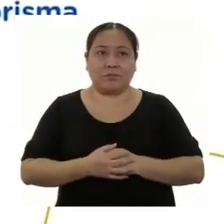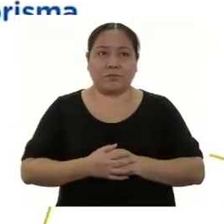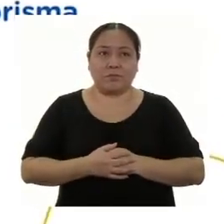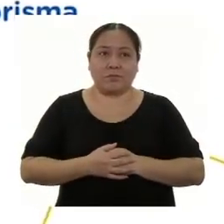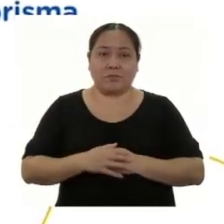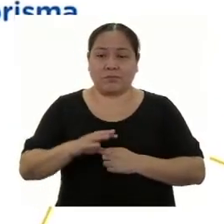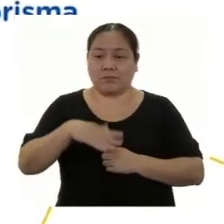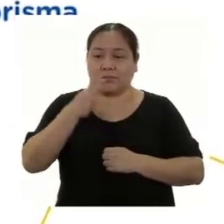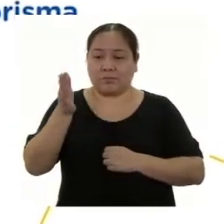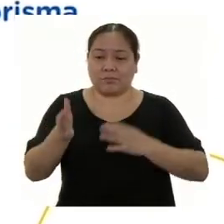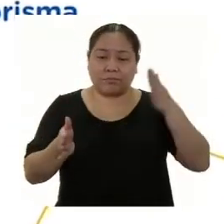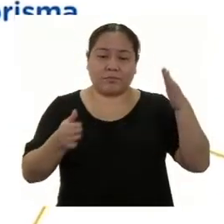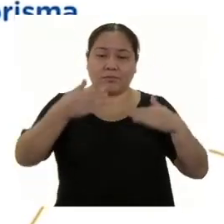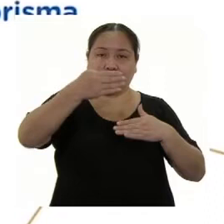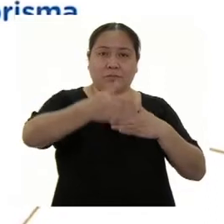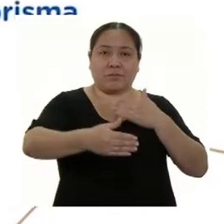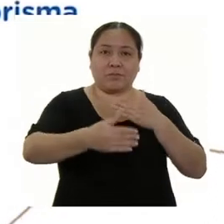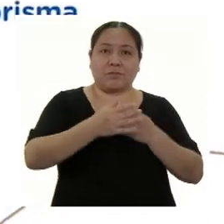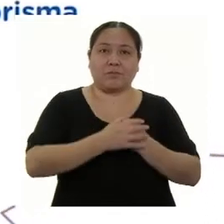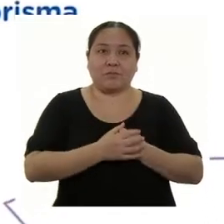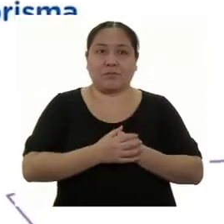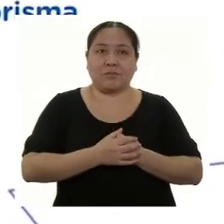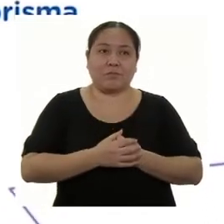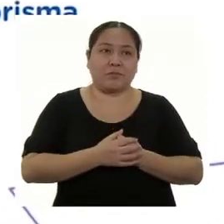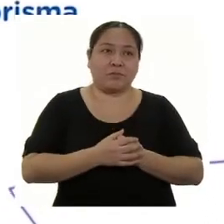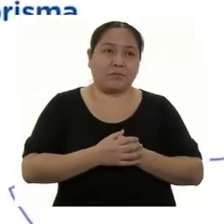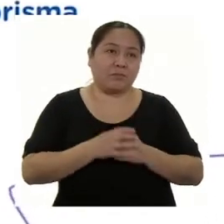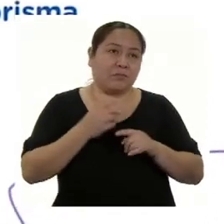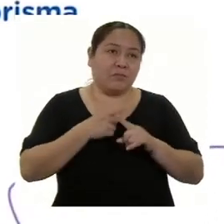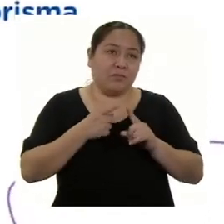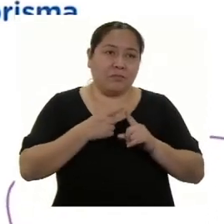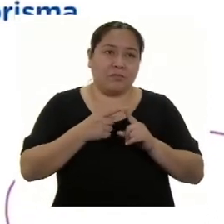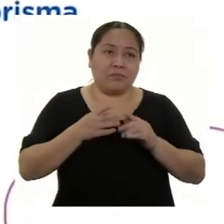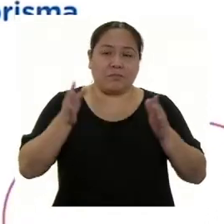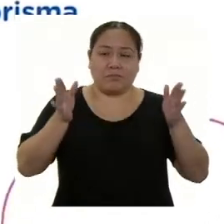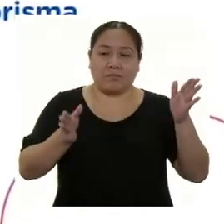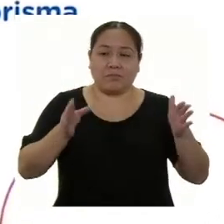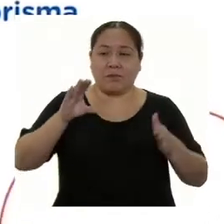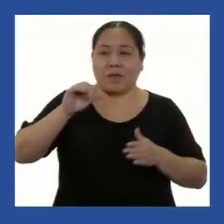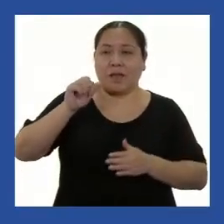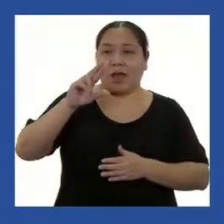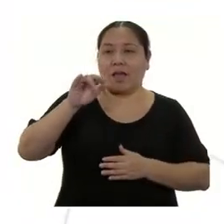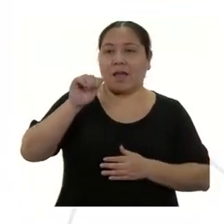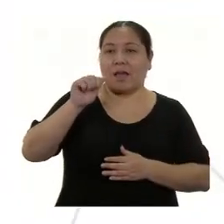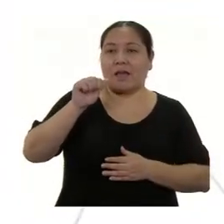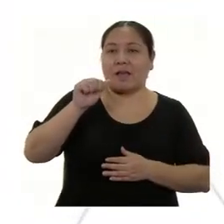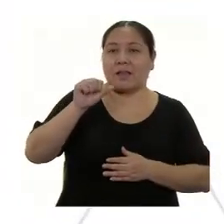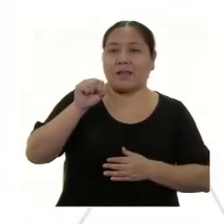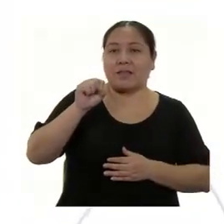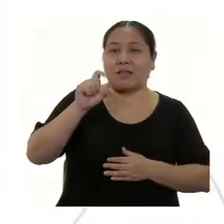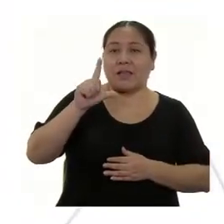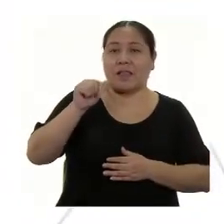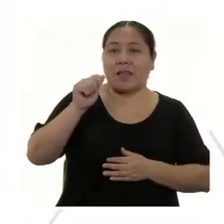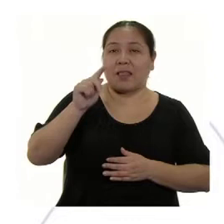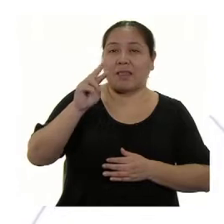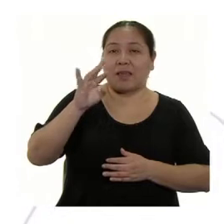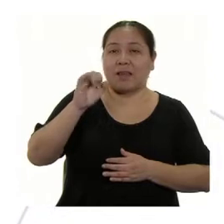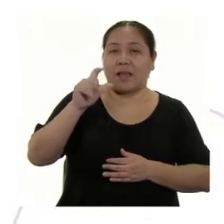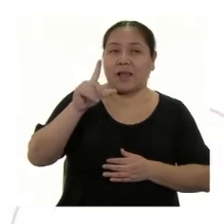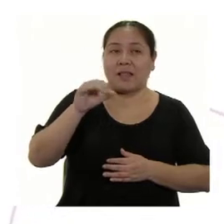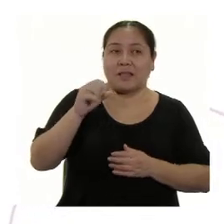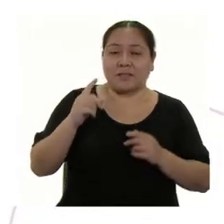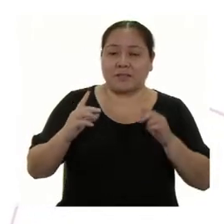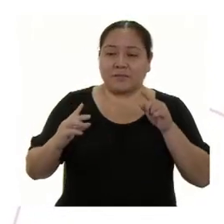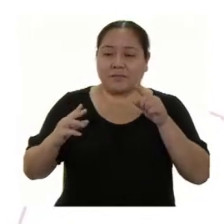las caras del prisma son paralelogramos y las llamamos caras laterales. Además, tienen